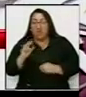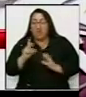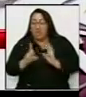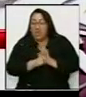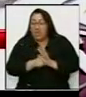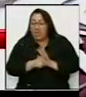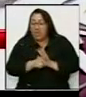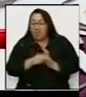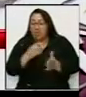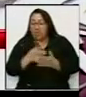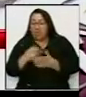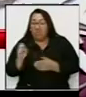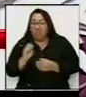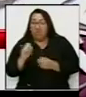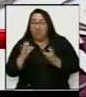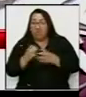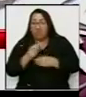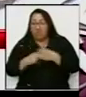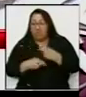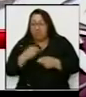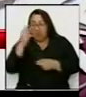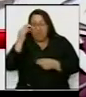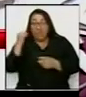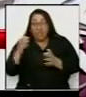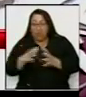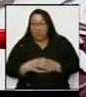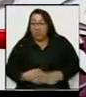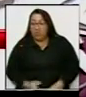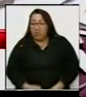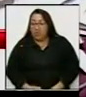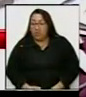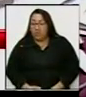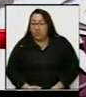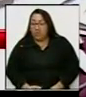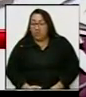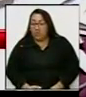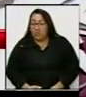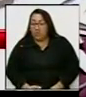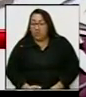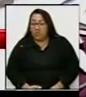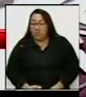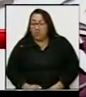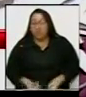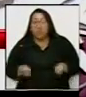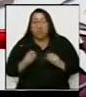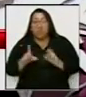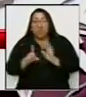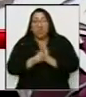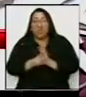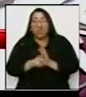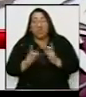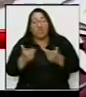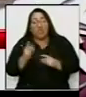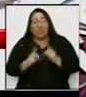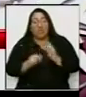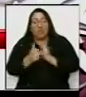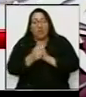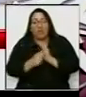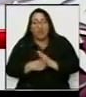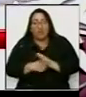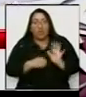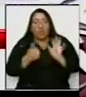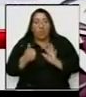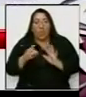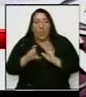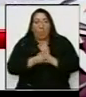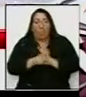en situación de emergencia el Consejo Nacional de la Magistratura, y suspende su ley orgánica, salvo lo dispuesto en el artículo 6